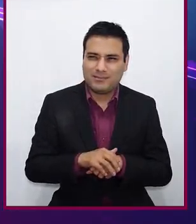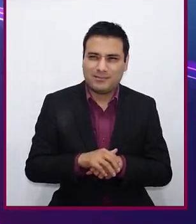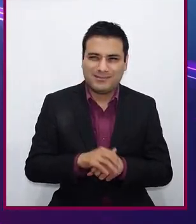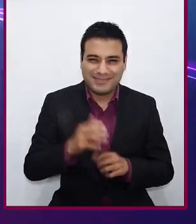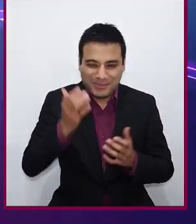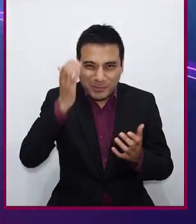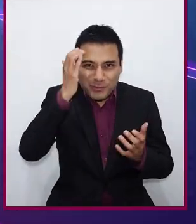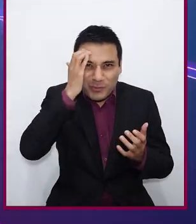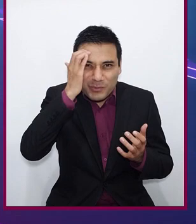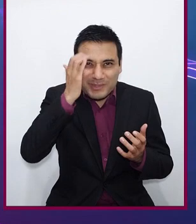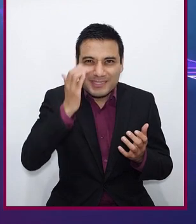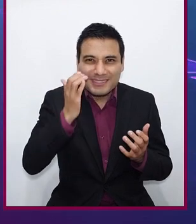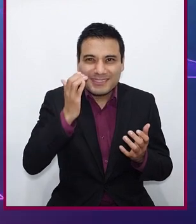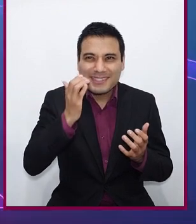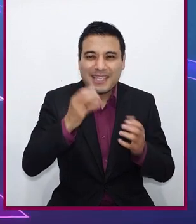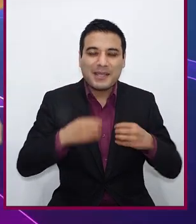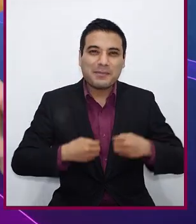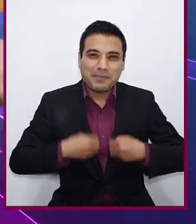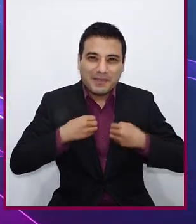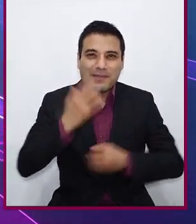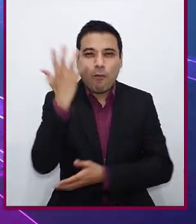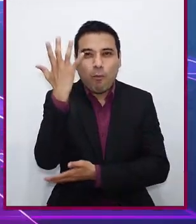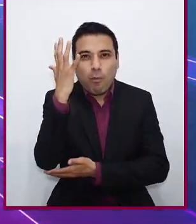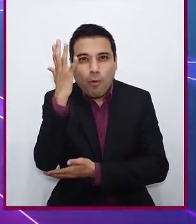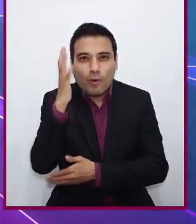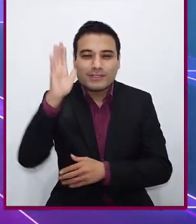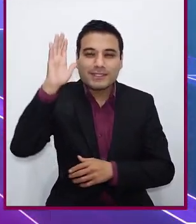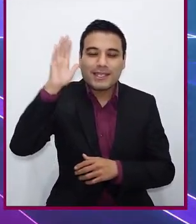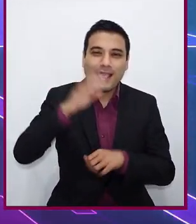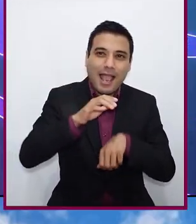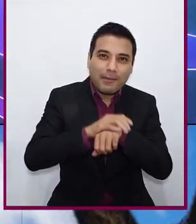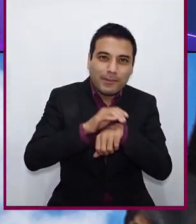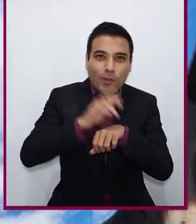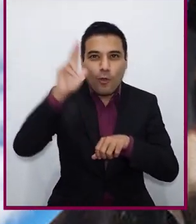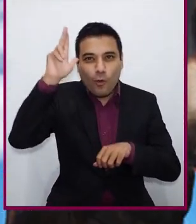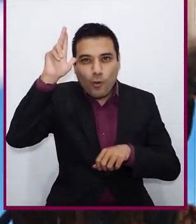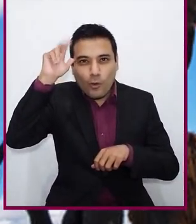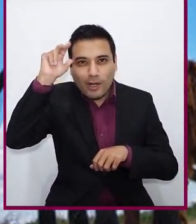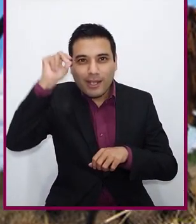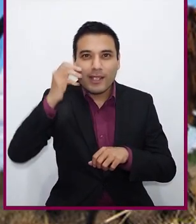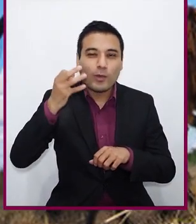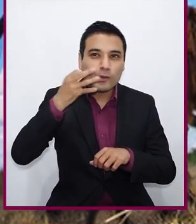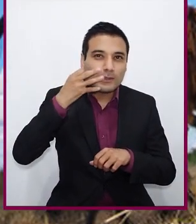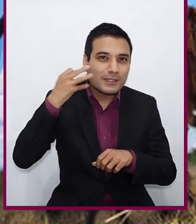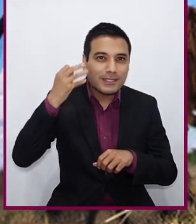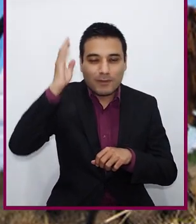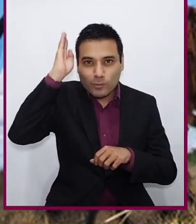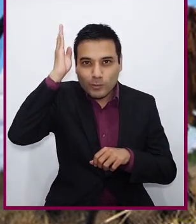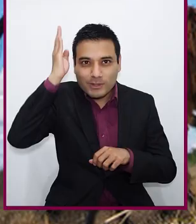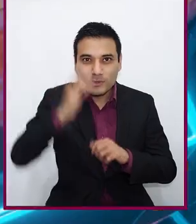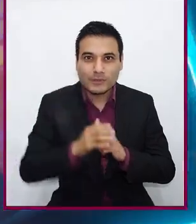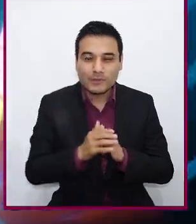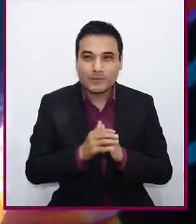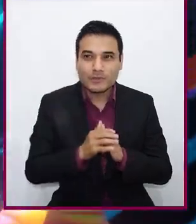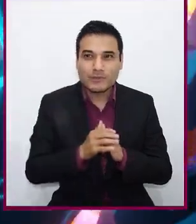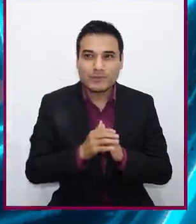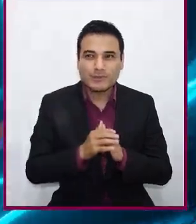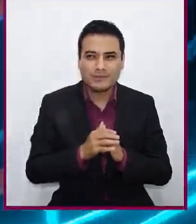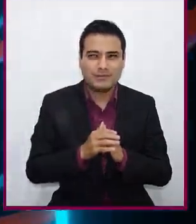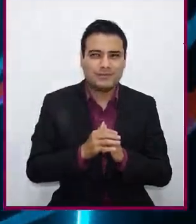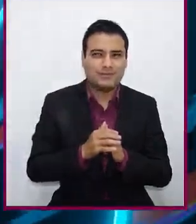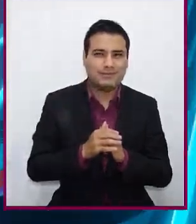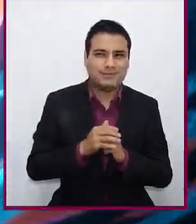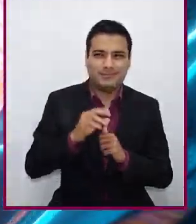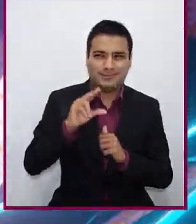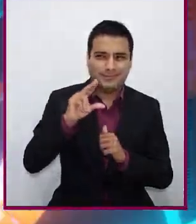ya sabes el que vive en un bosque con un conejo enojado un cerdito un tigre y un burrito no casi